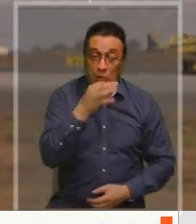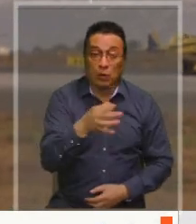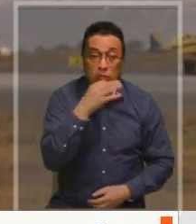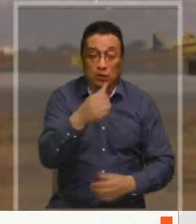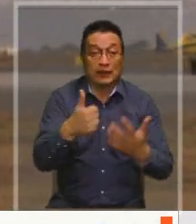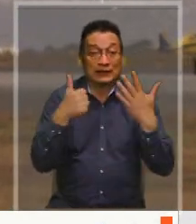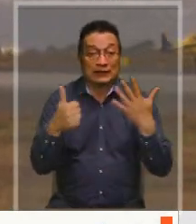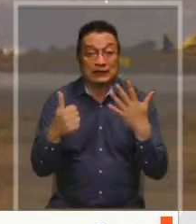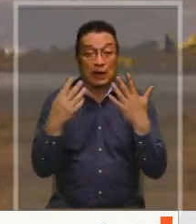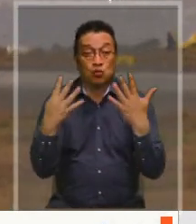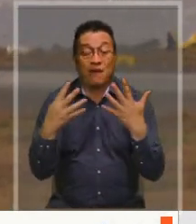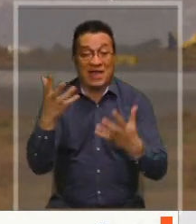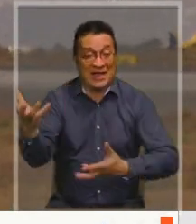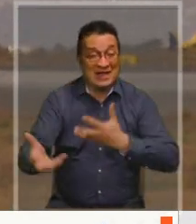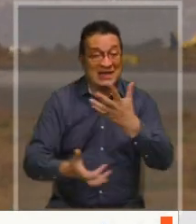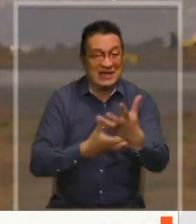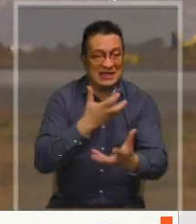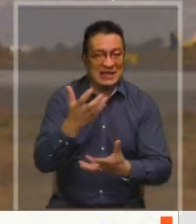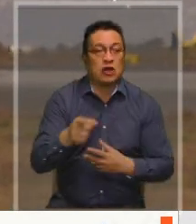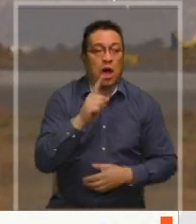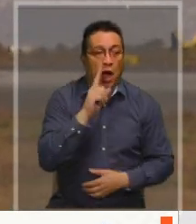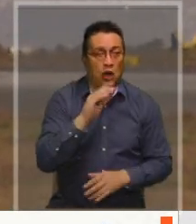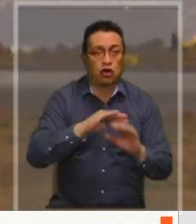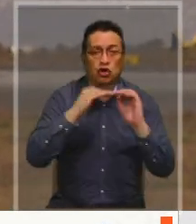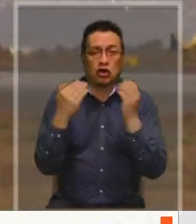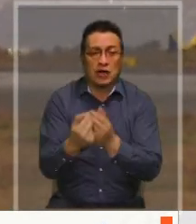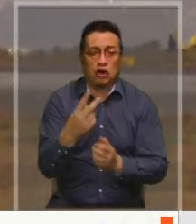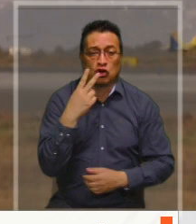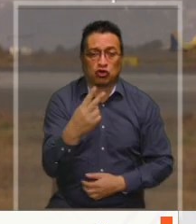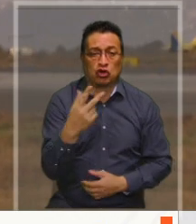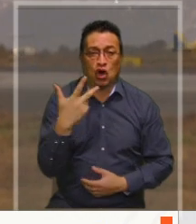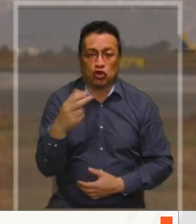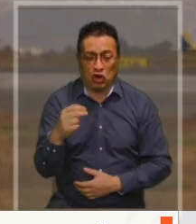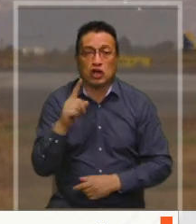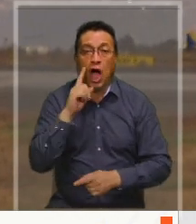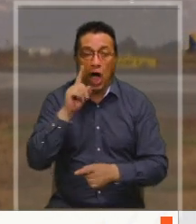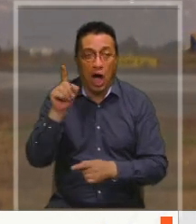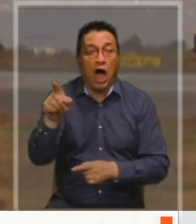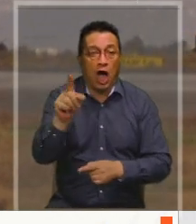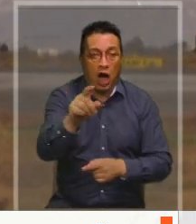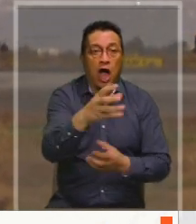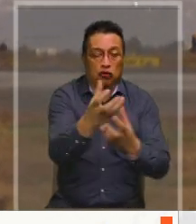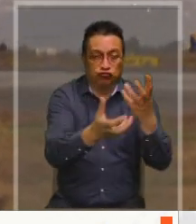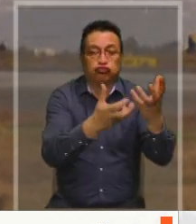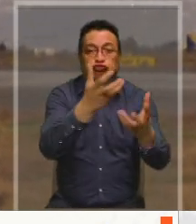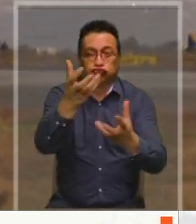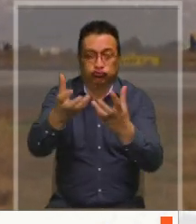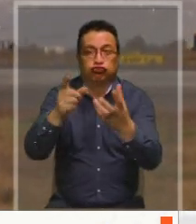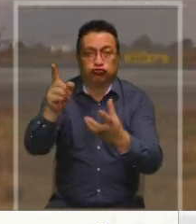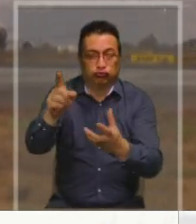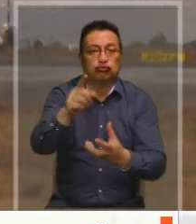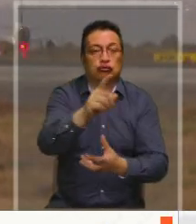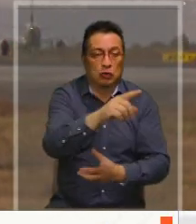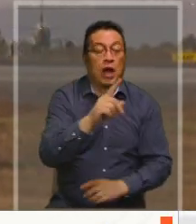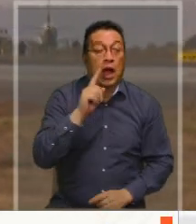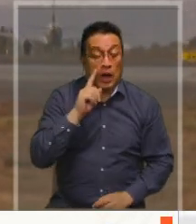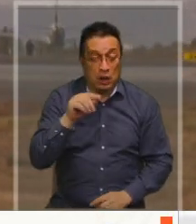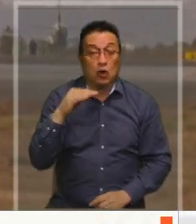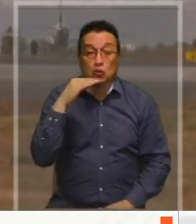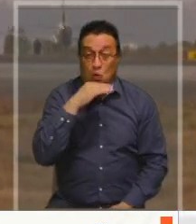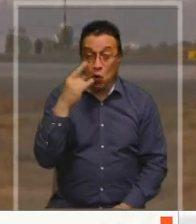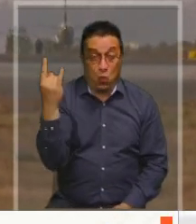los incendios que se encuentran en combate pero en total 280 son los activos o sea de verdad está emergencia